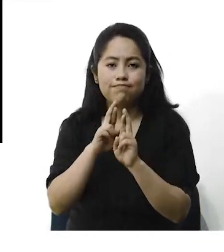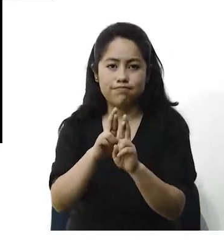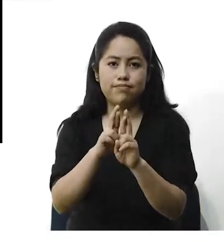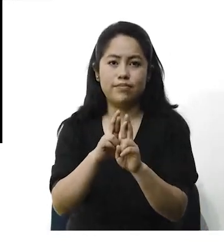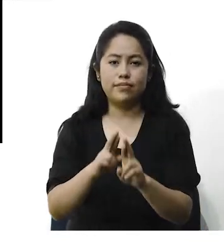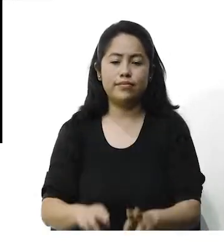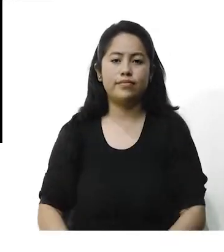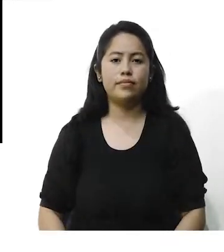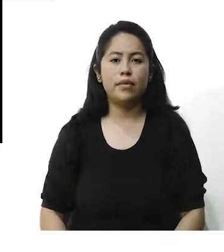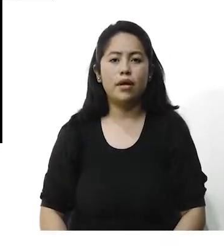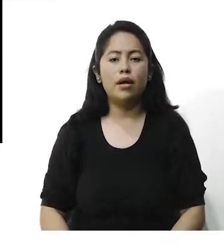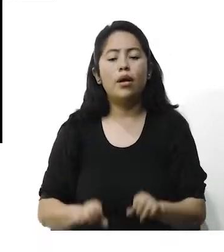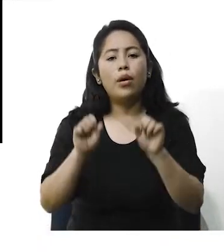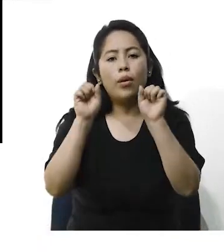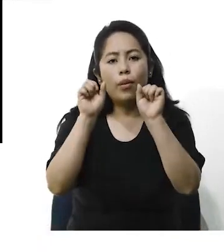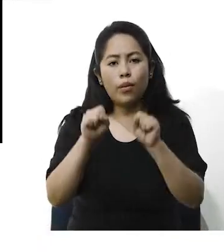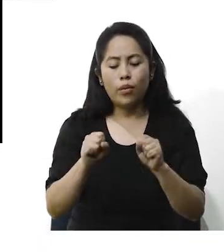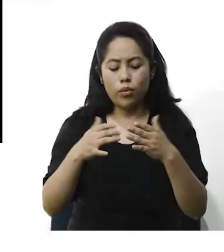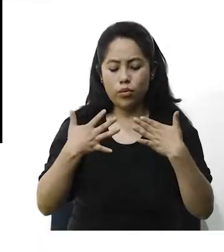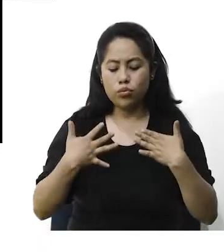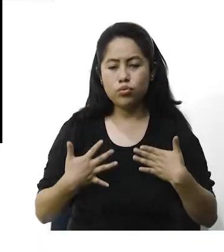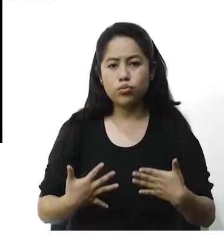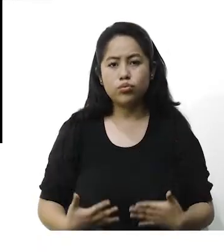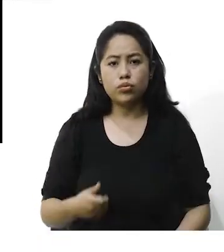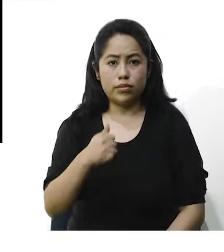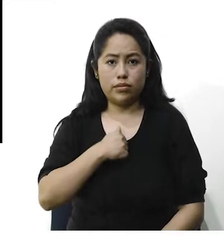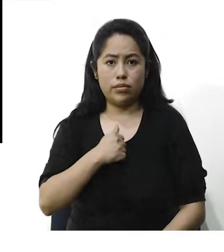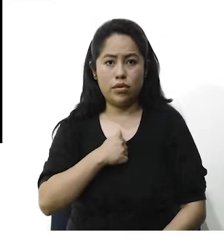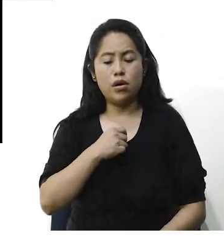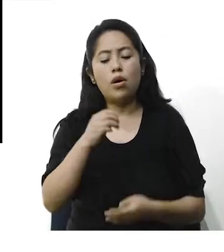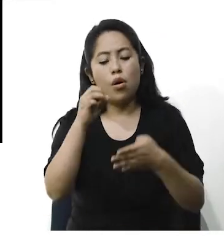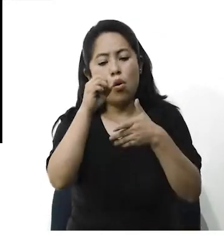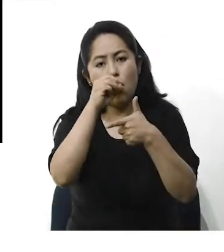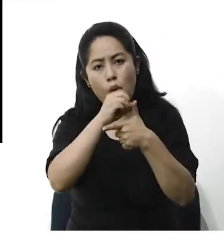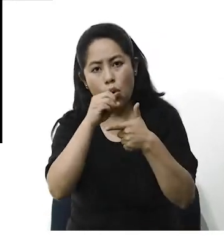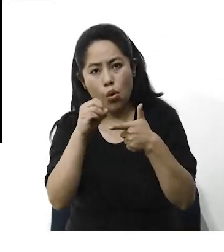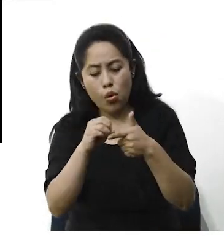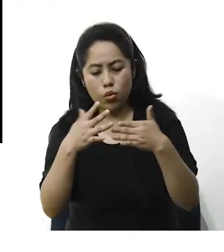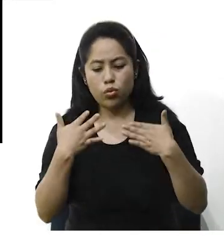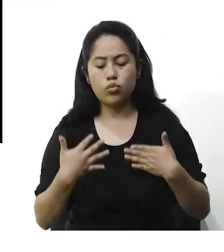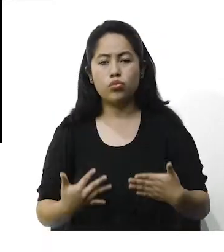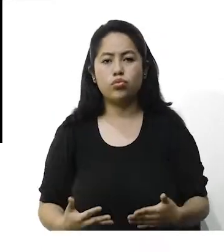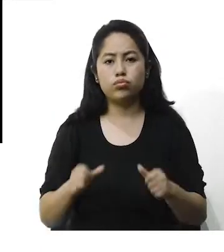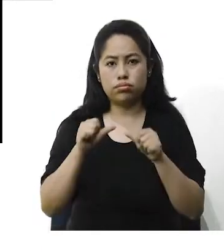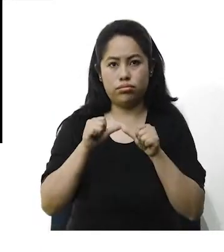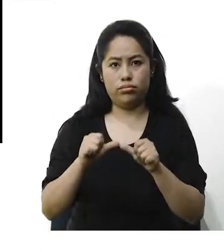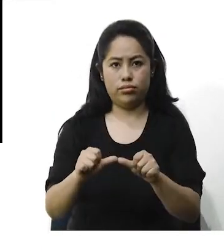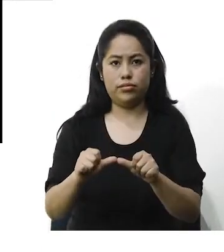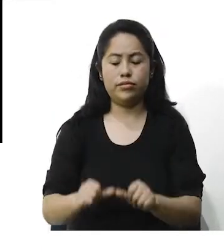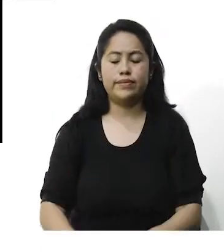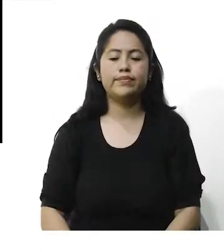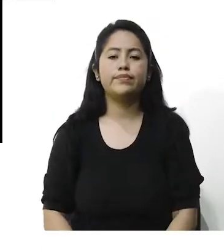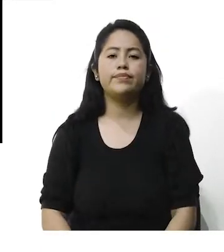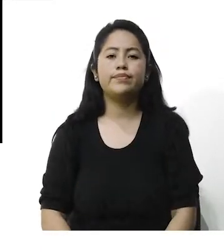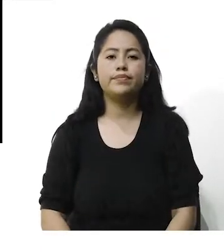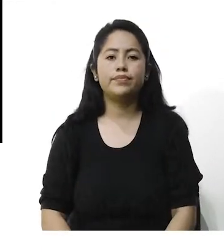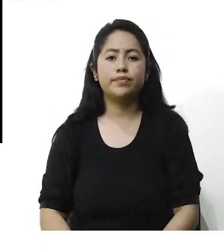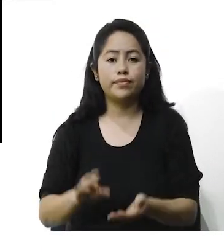ser voluntarias e involuntarias. Las neuronas son